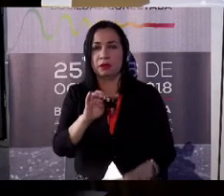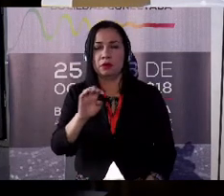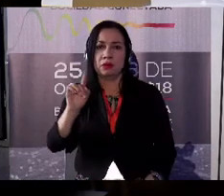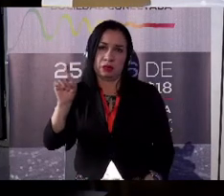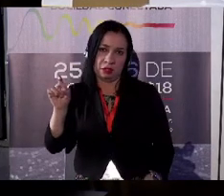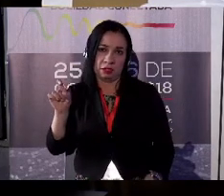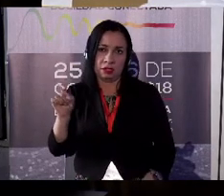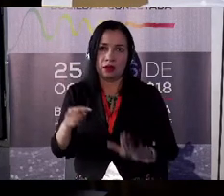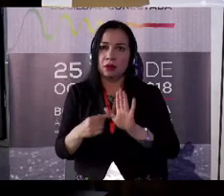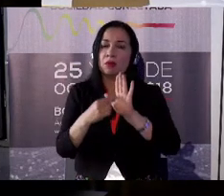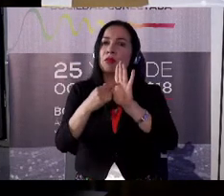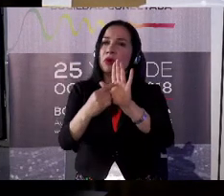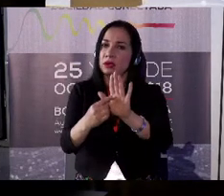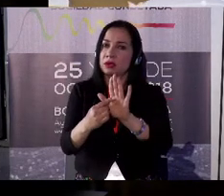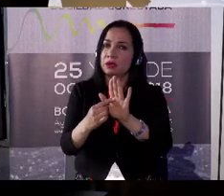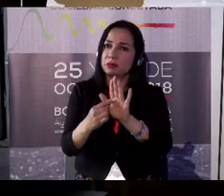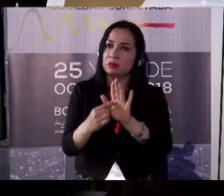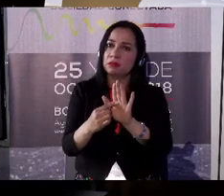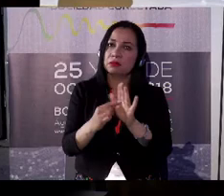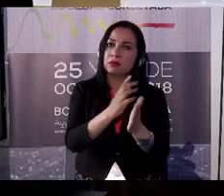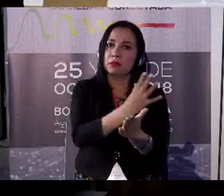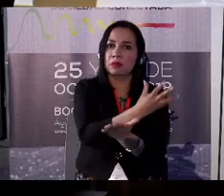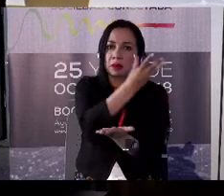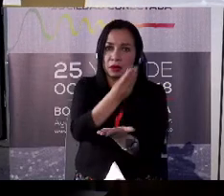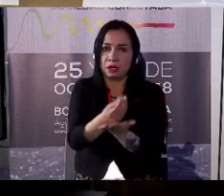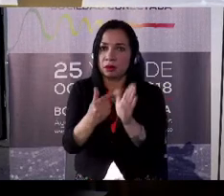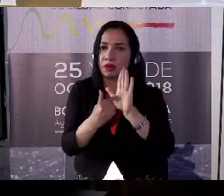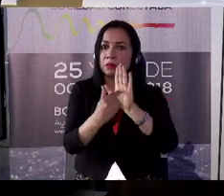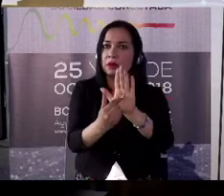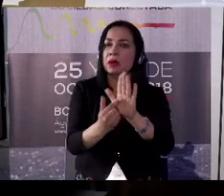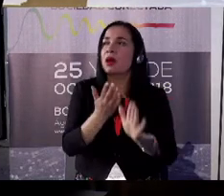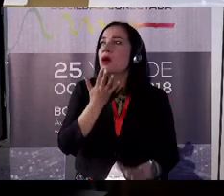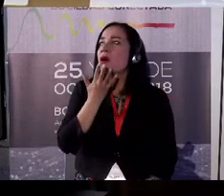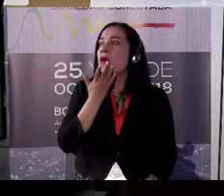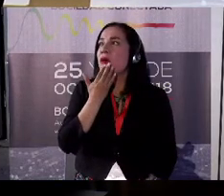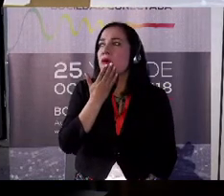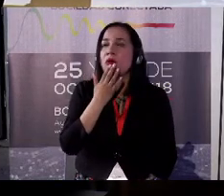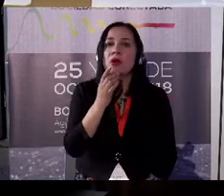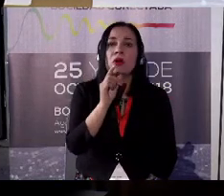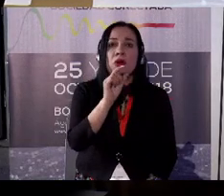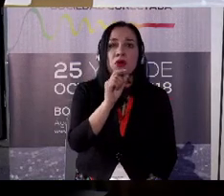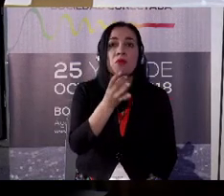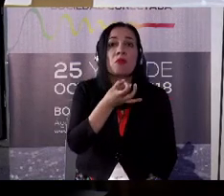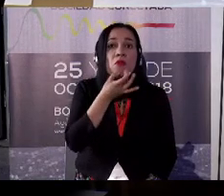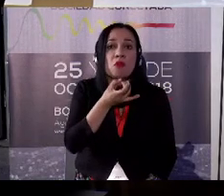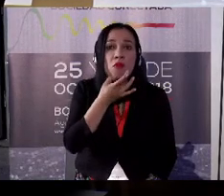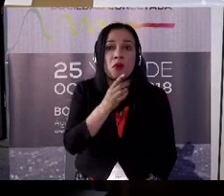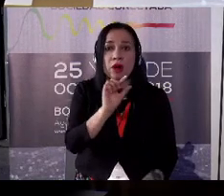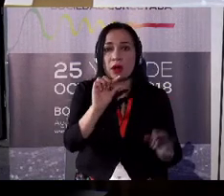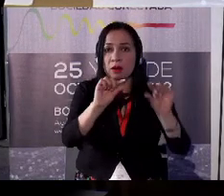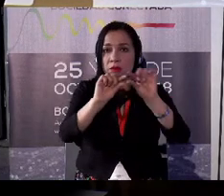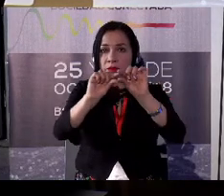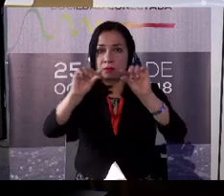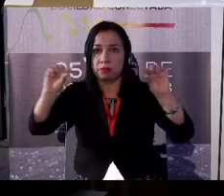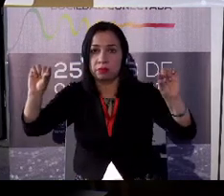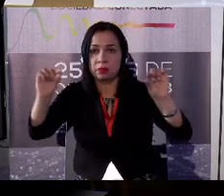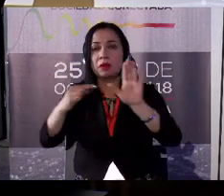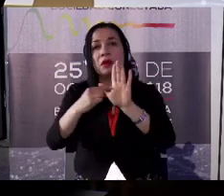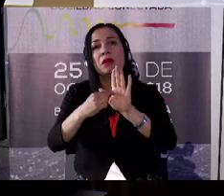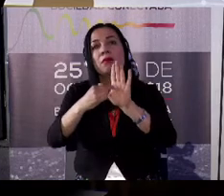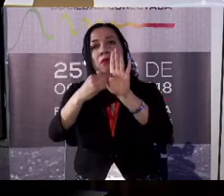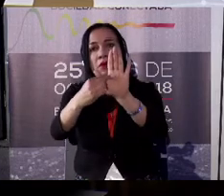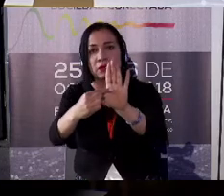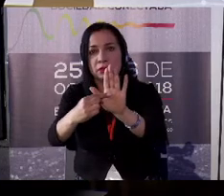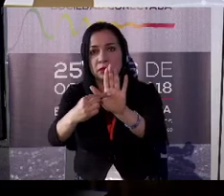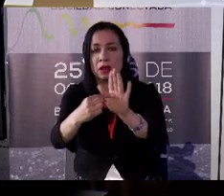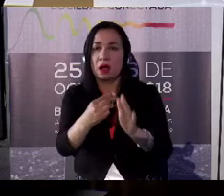esta línea que está con color morado, ustedes pueden ver, ese es el indicador. Ustedes pueden ver que hay dos que son más grandes que los otros dos.